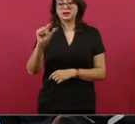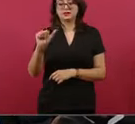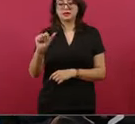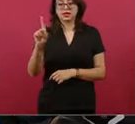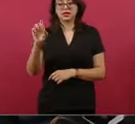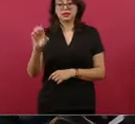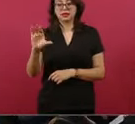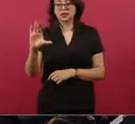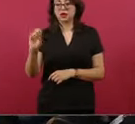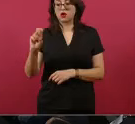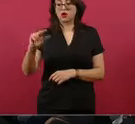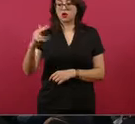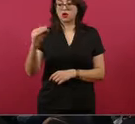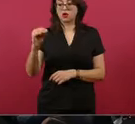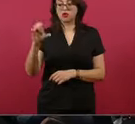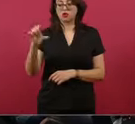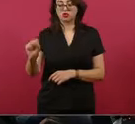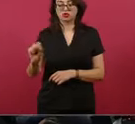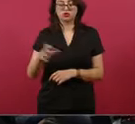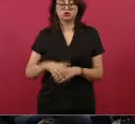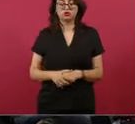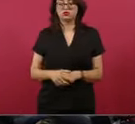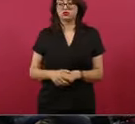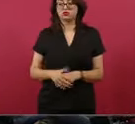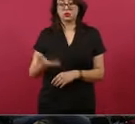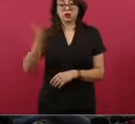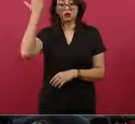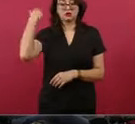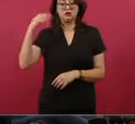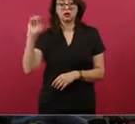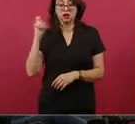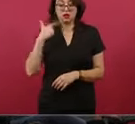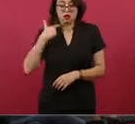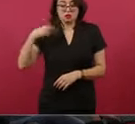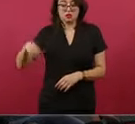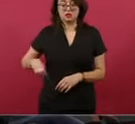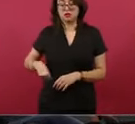y no atendieron a la gente. Nosotros ya